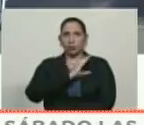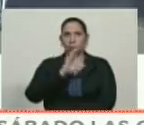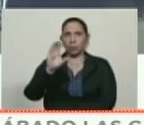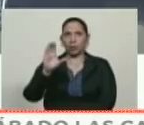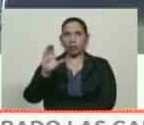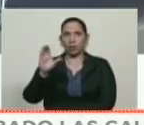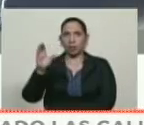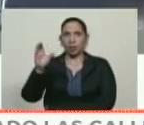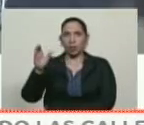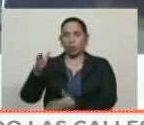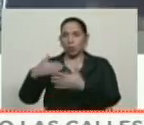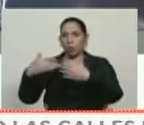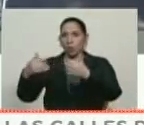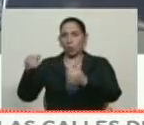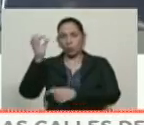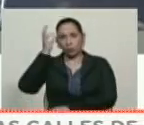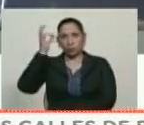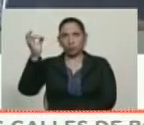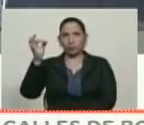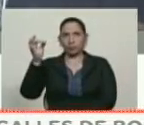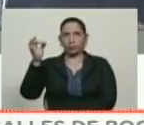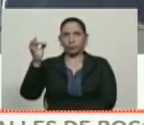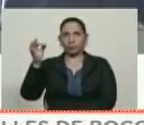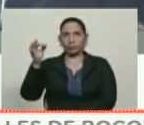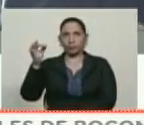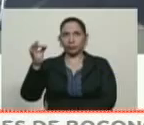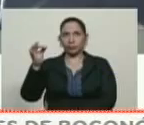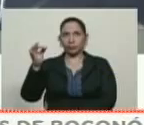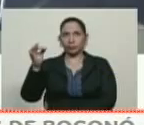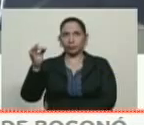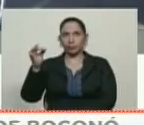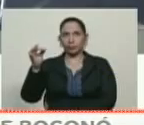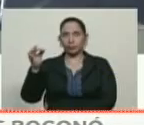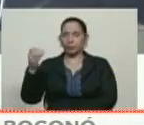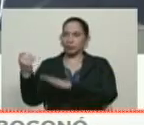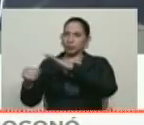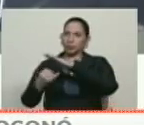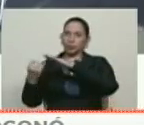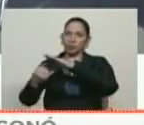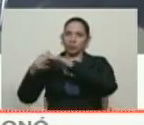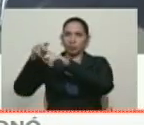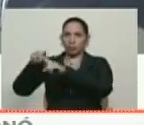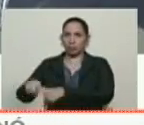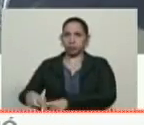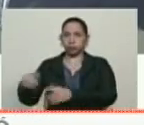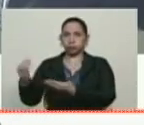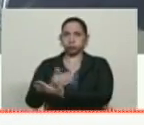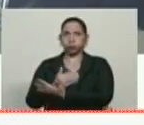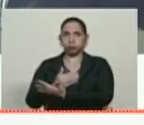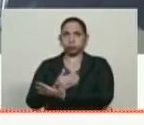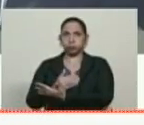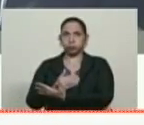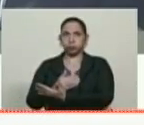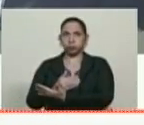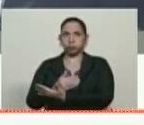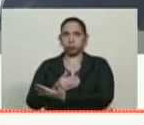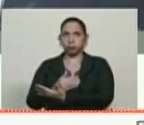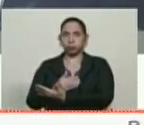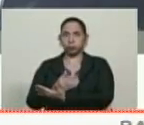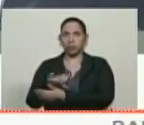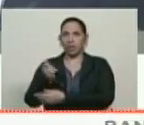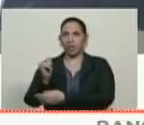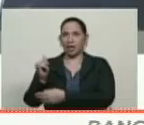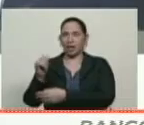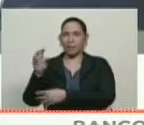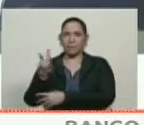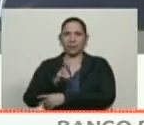Consejo de Seguridad casi se convirtió en un instrumento del derrocamiento, si hay algunas opciones para